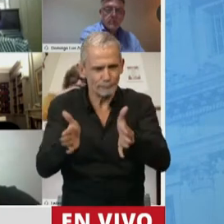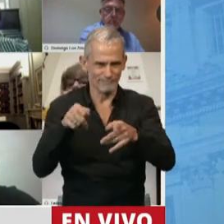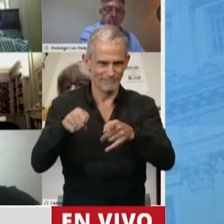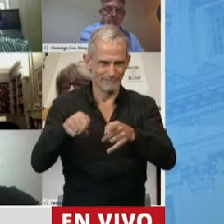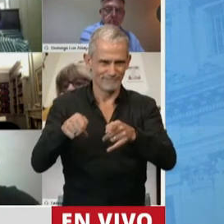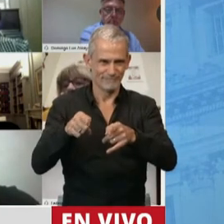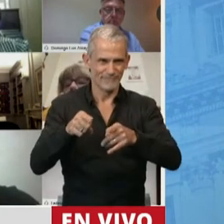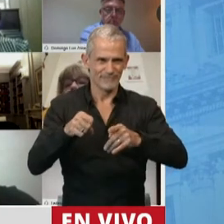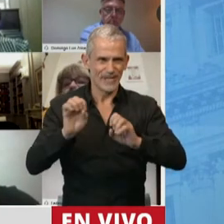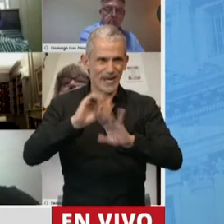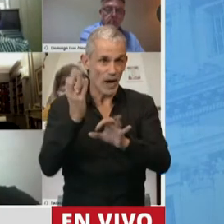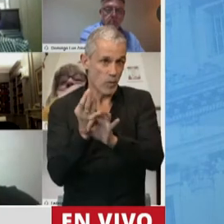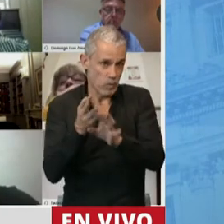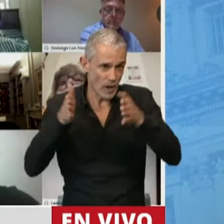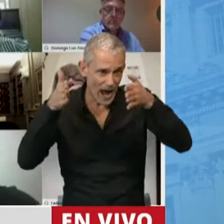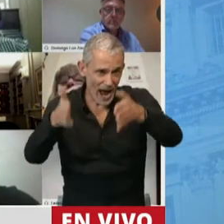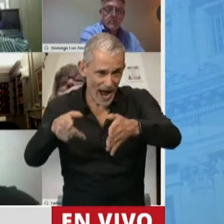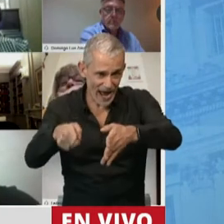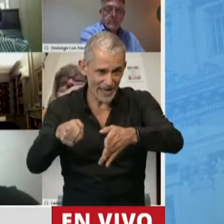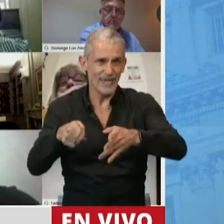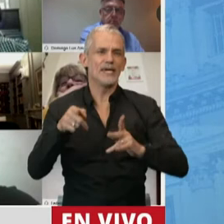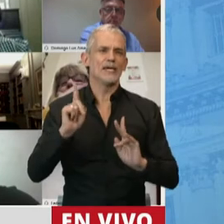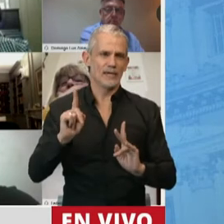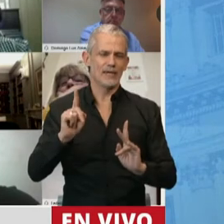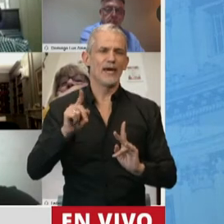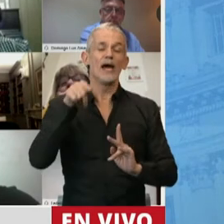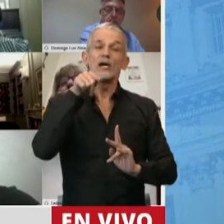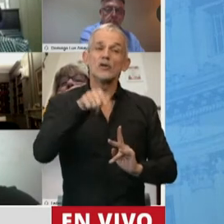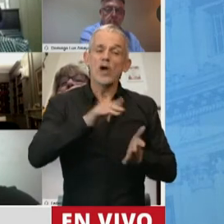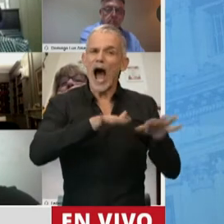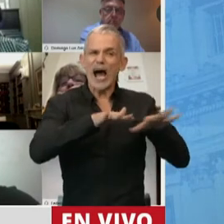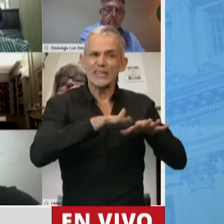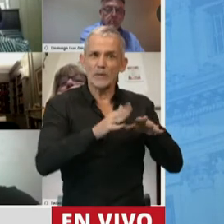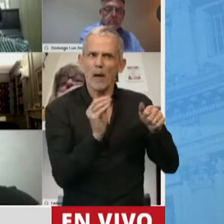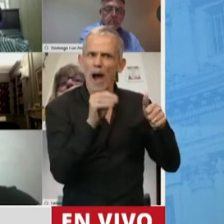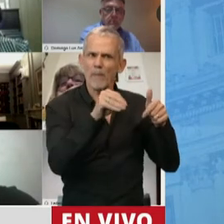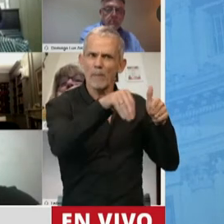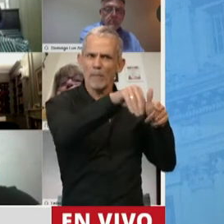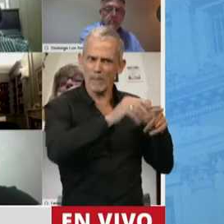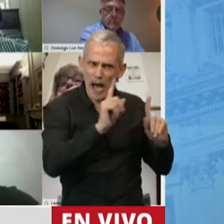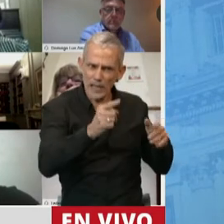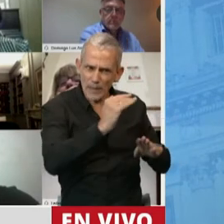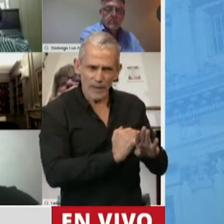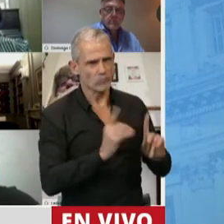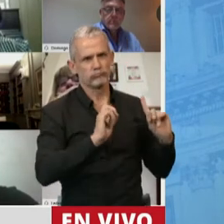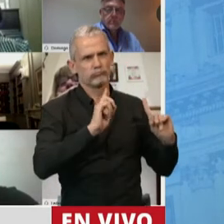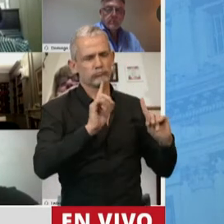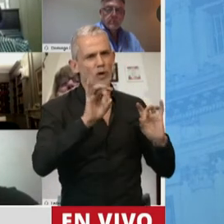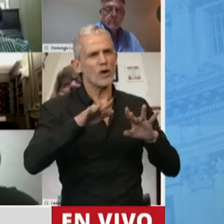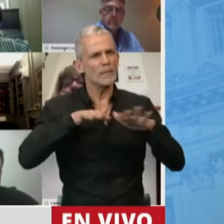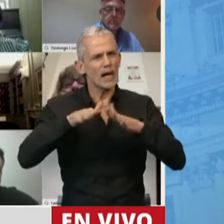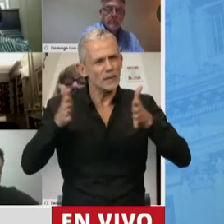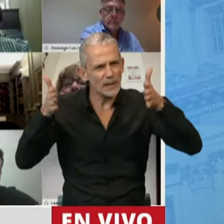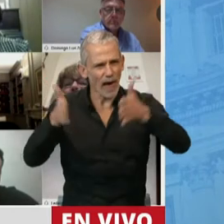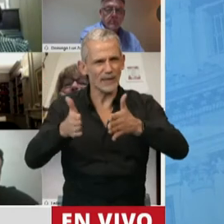a transparentar y complementar el negocio con actividades complementarias. Por eso proponemos